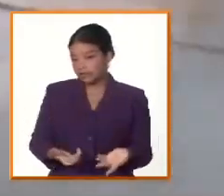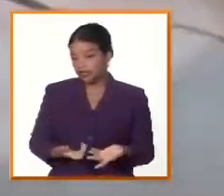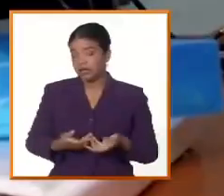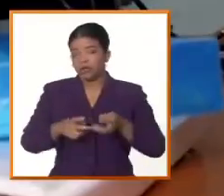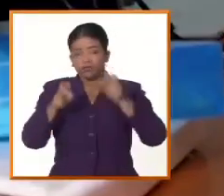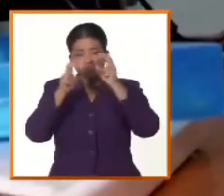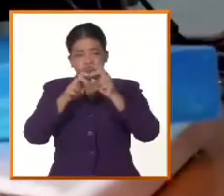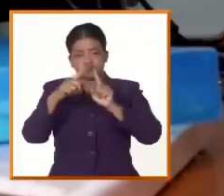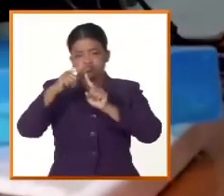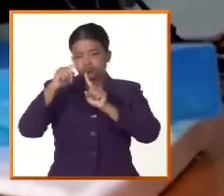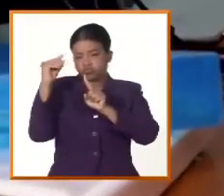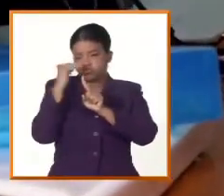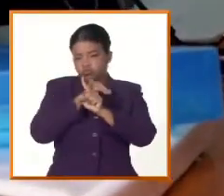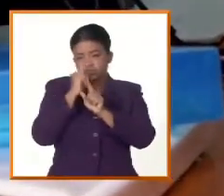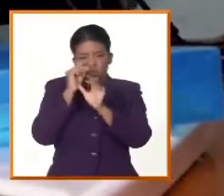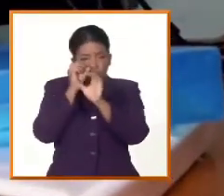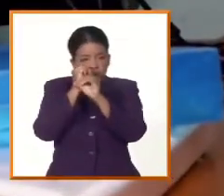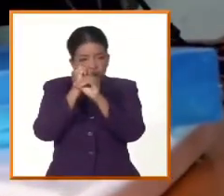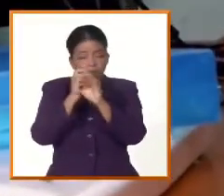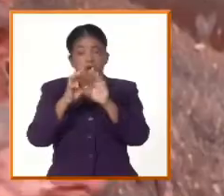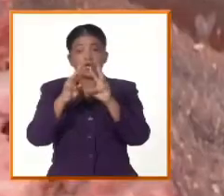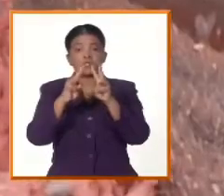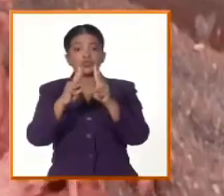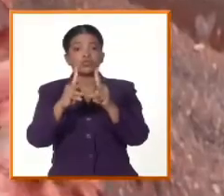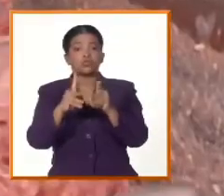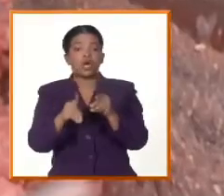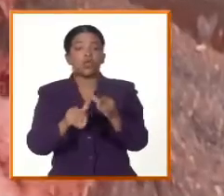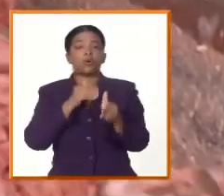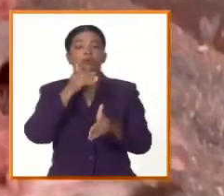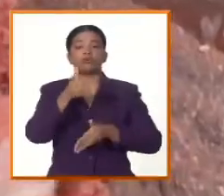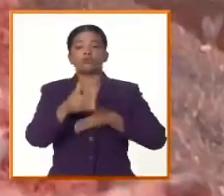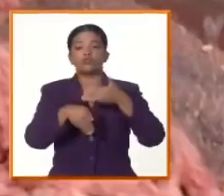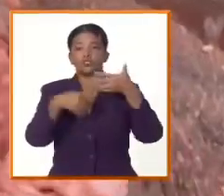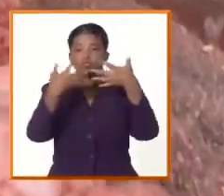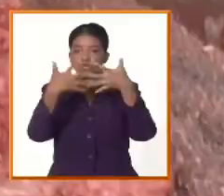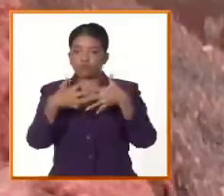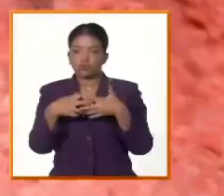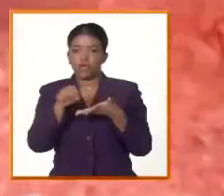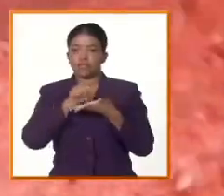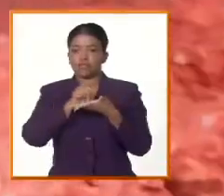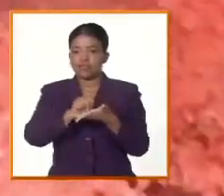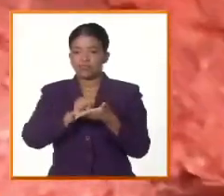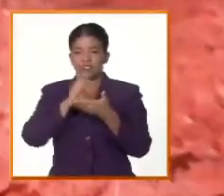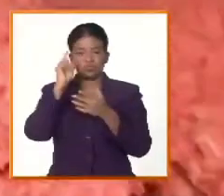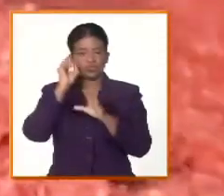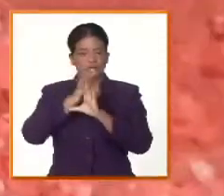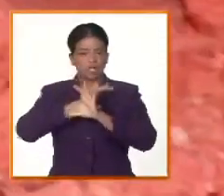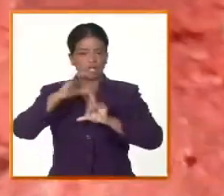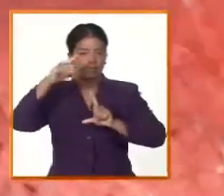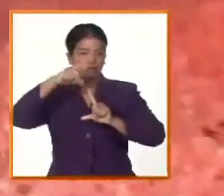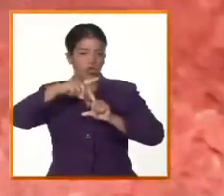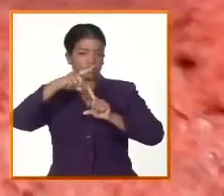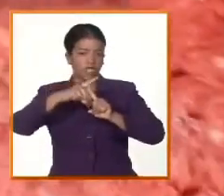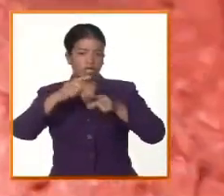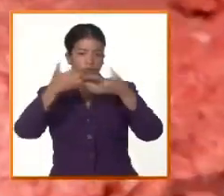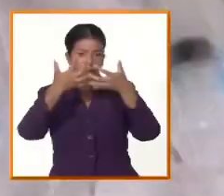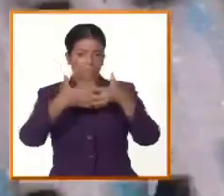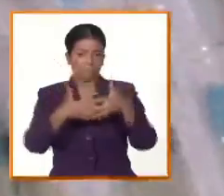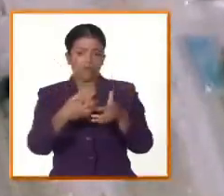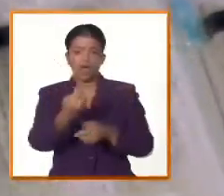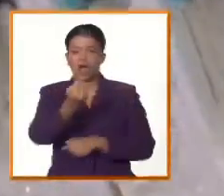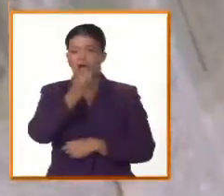cuyos resultados se aplican en los procesos industriales ofrecen servicios científicos técnicos para las áreas de producción de alimentos